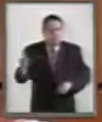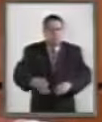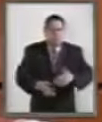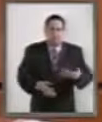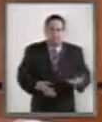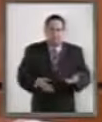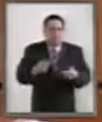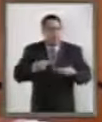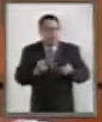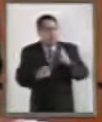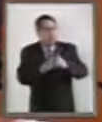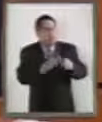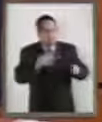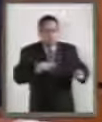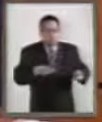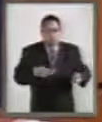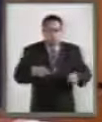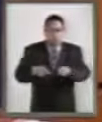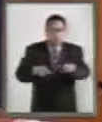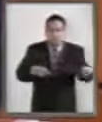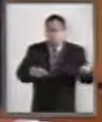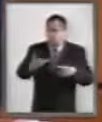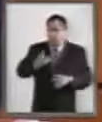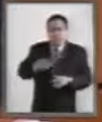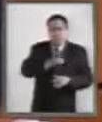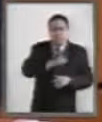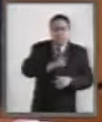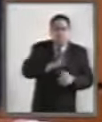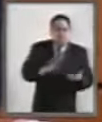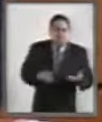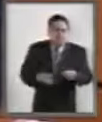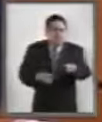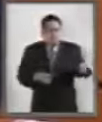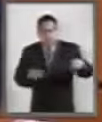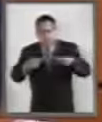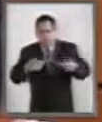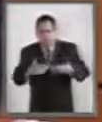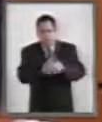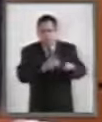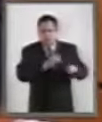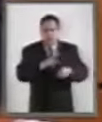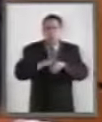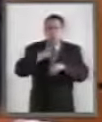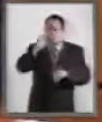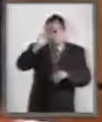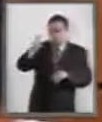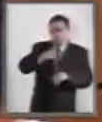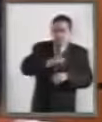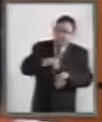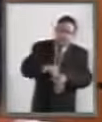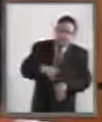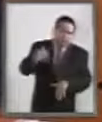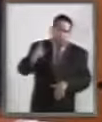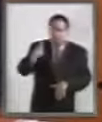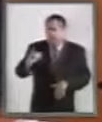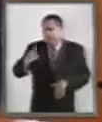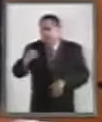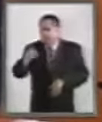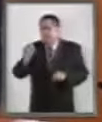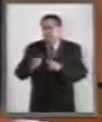con la población, sabemos que tienen pavor, ¿verdad? Pavor al gobierno, ya sea PRI o PAN, porque